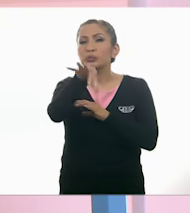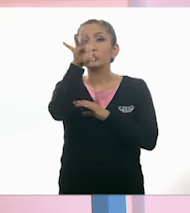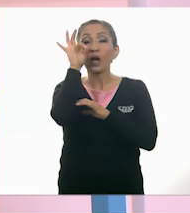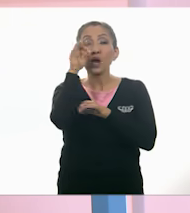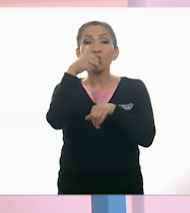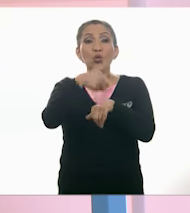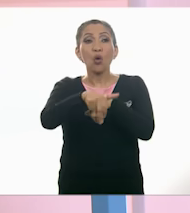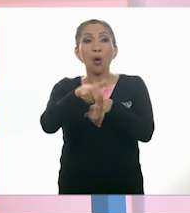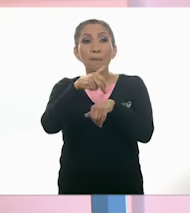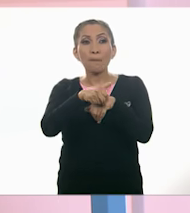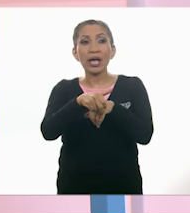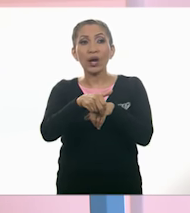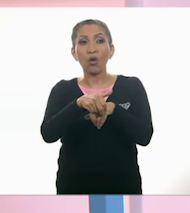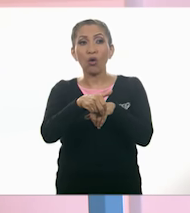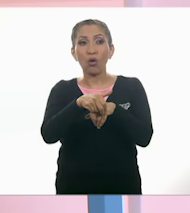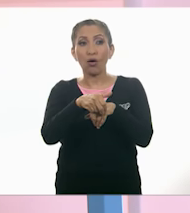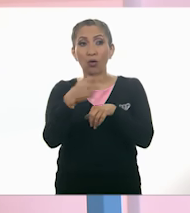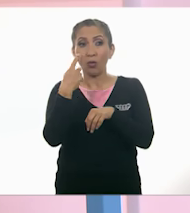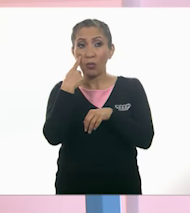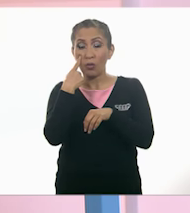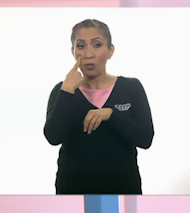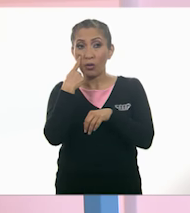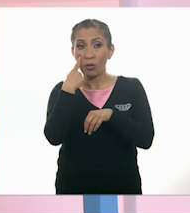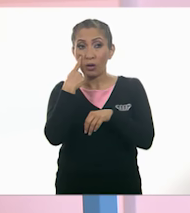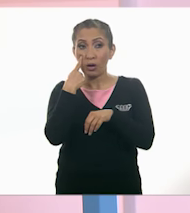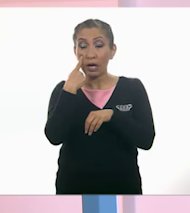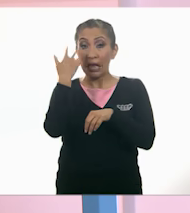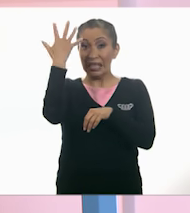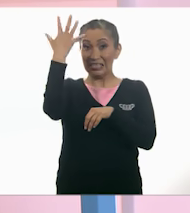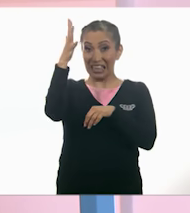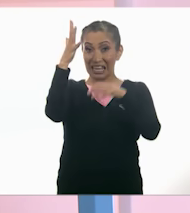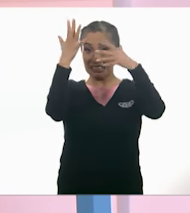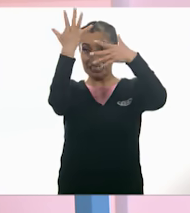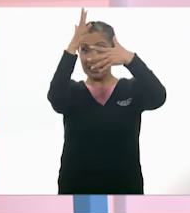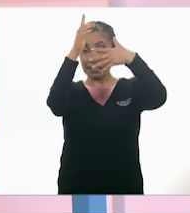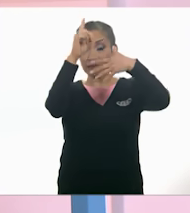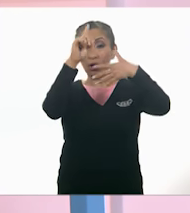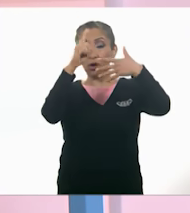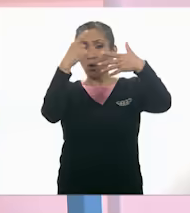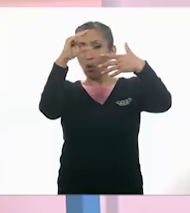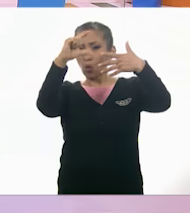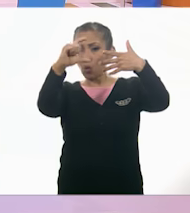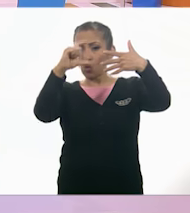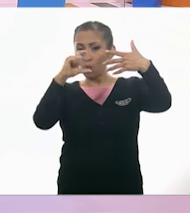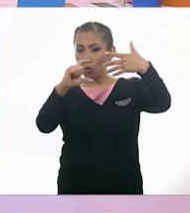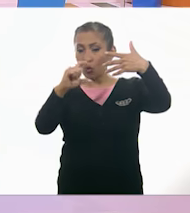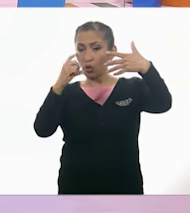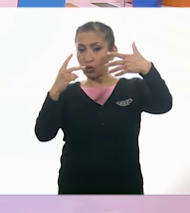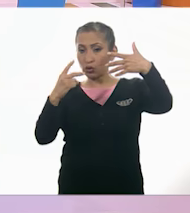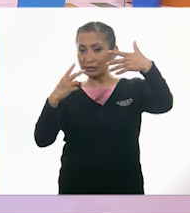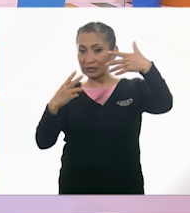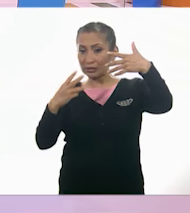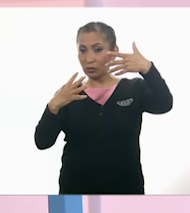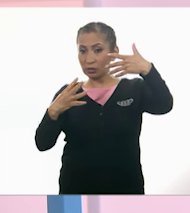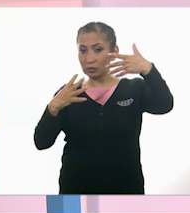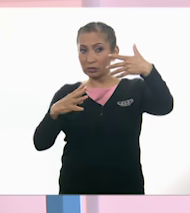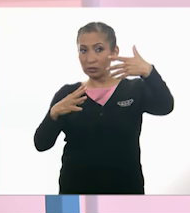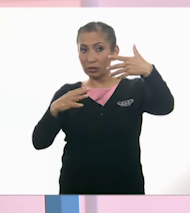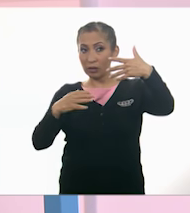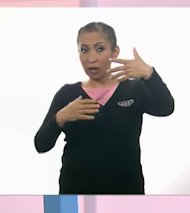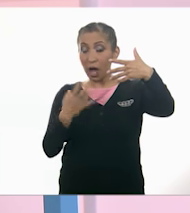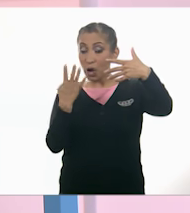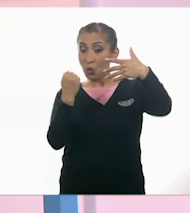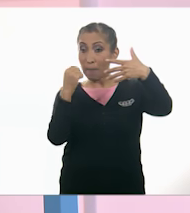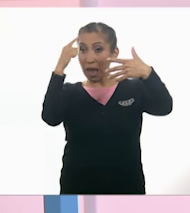el número que se encuentra 1, 2, 3, 4, 5, 6, 7, 8,